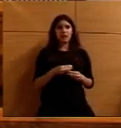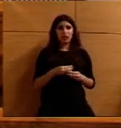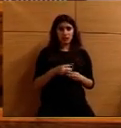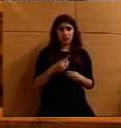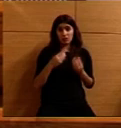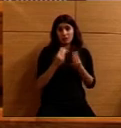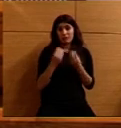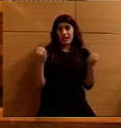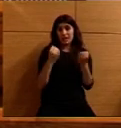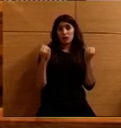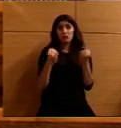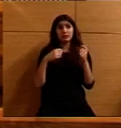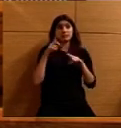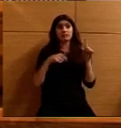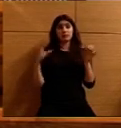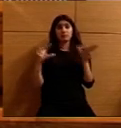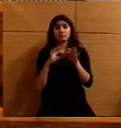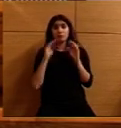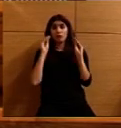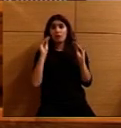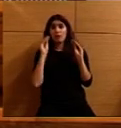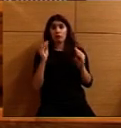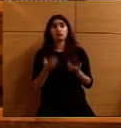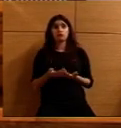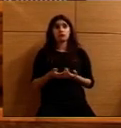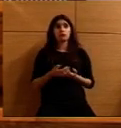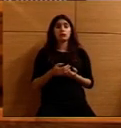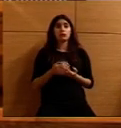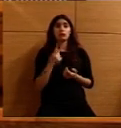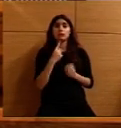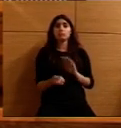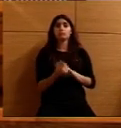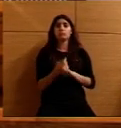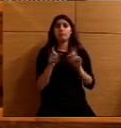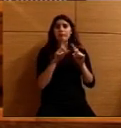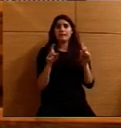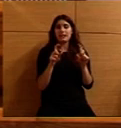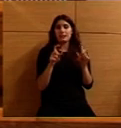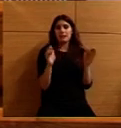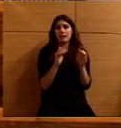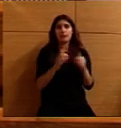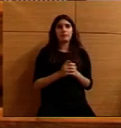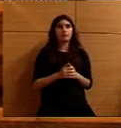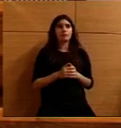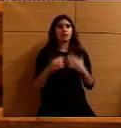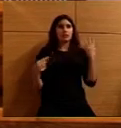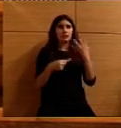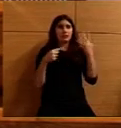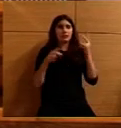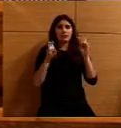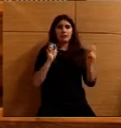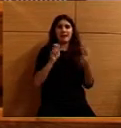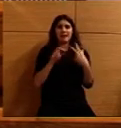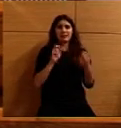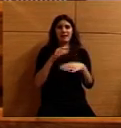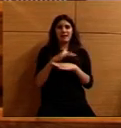un número de acciones respecto a la formación de las empresas en los pequeños municipios. Respecto al área de